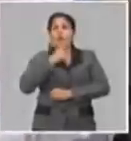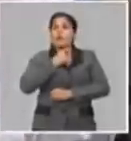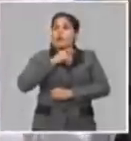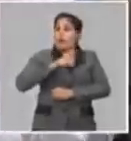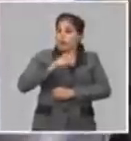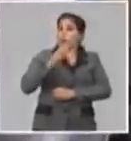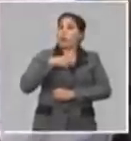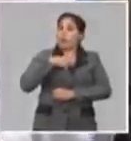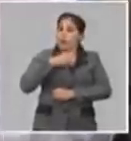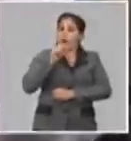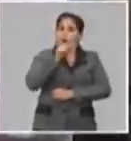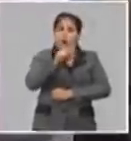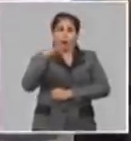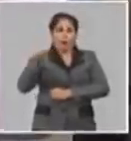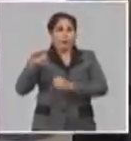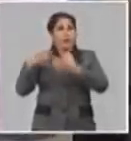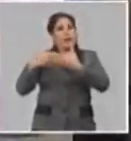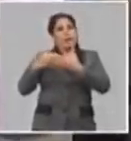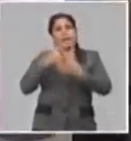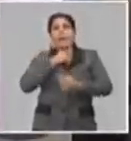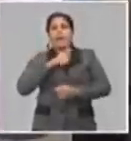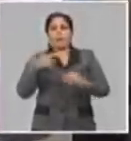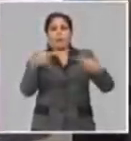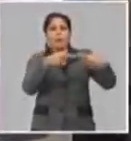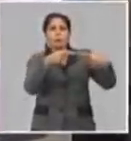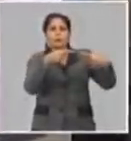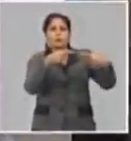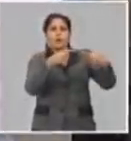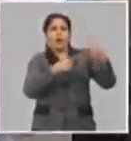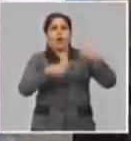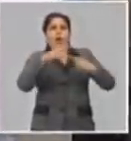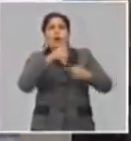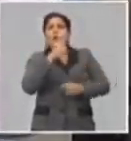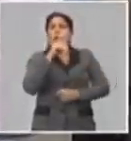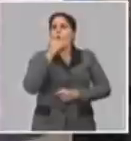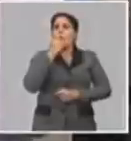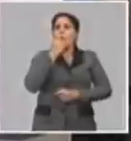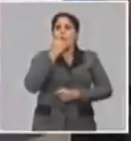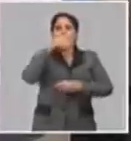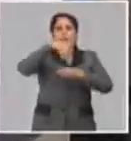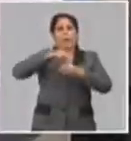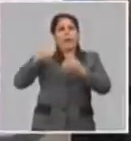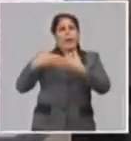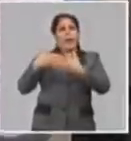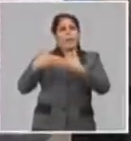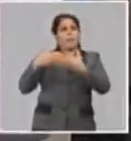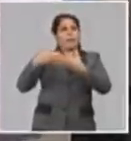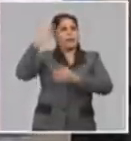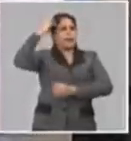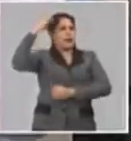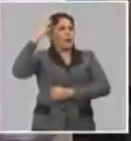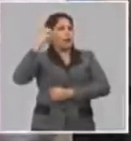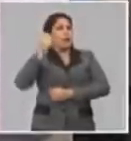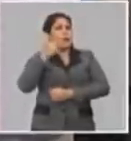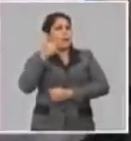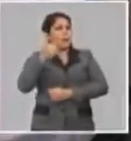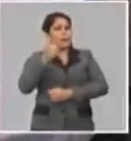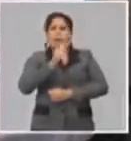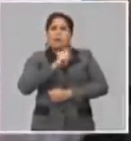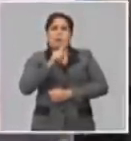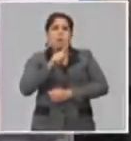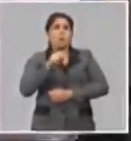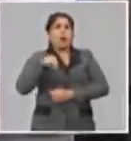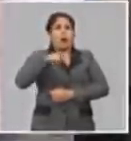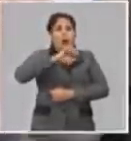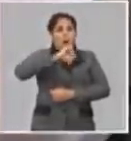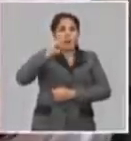ejemplos, porque a veces se pone en contradicción que no es posible tener empresas estatales eficientes, que para ser eficiente hay